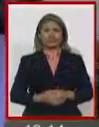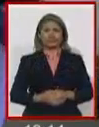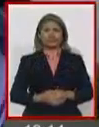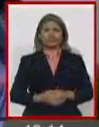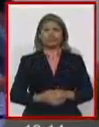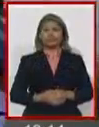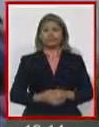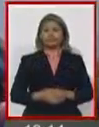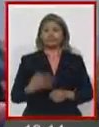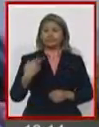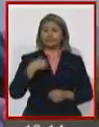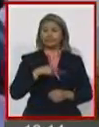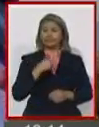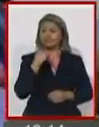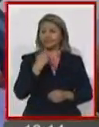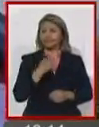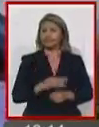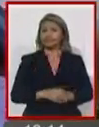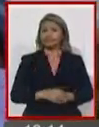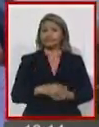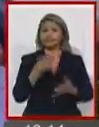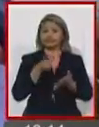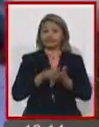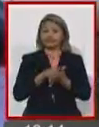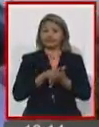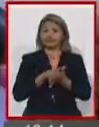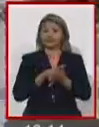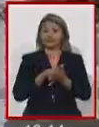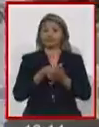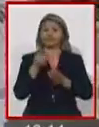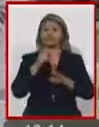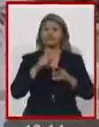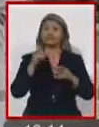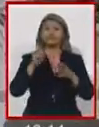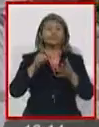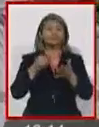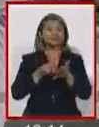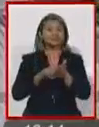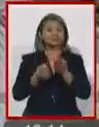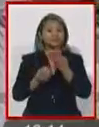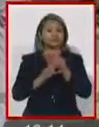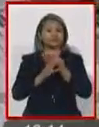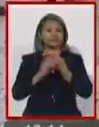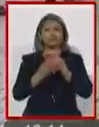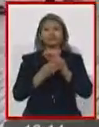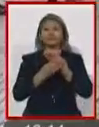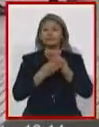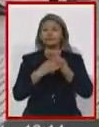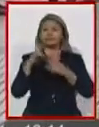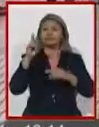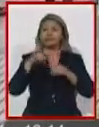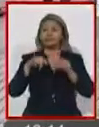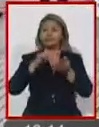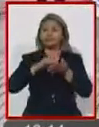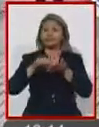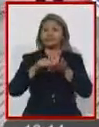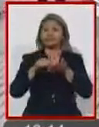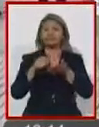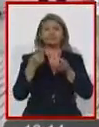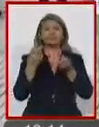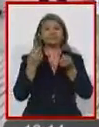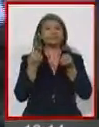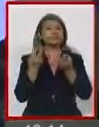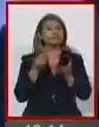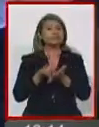Sí, realmente nosotros han invertido todos los socios, o sea, debemos a la cooperativa, al banco, y no podemos pagar por las